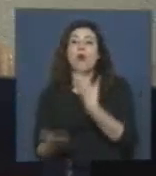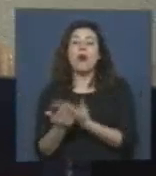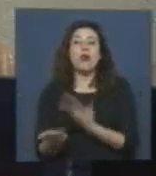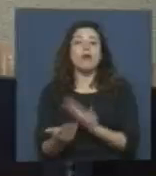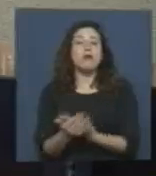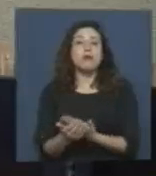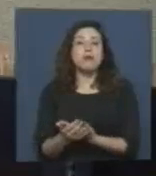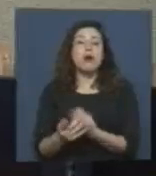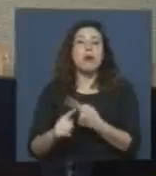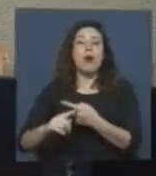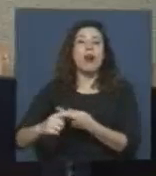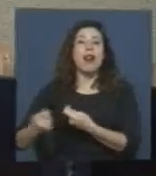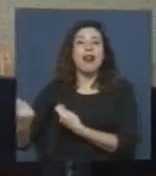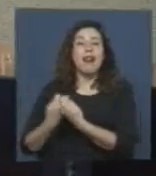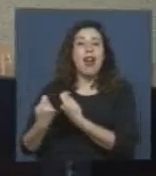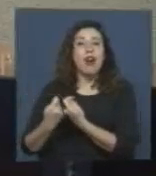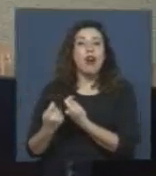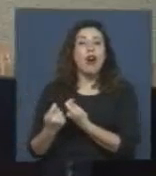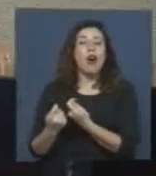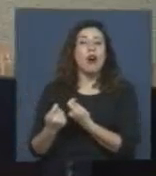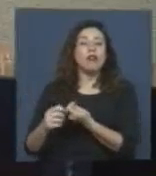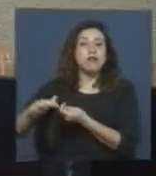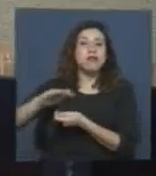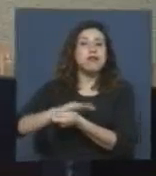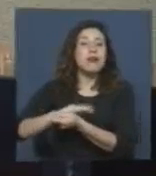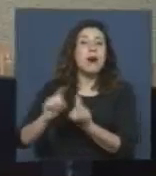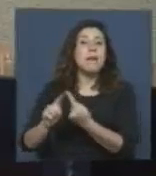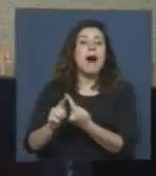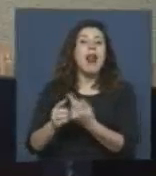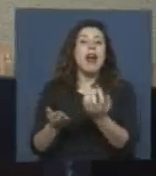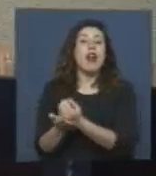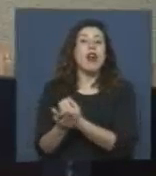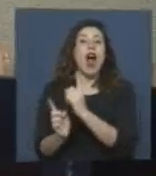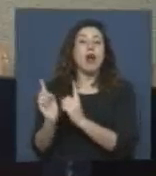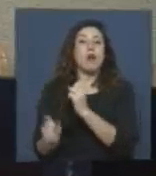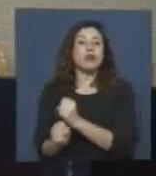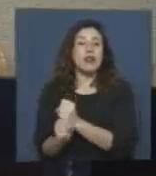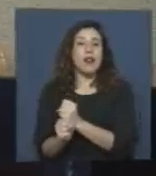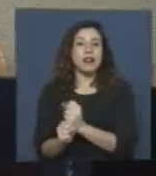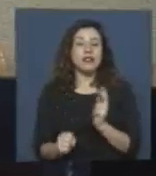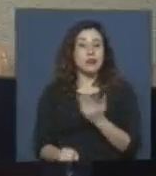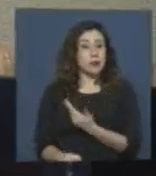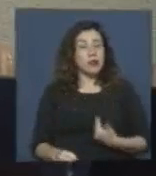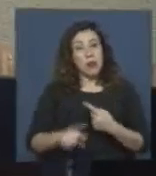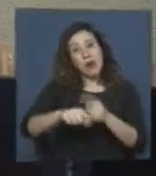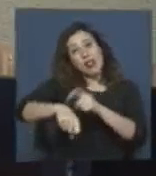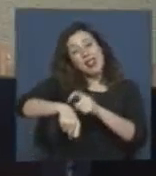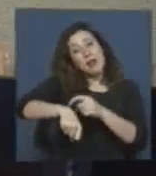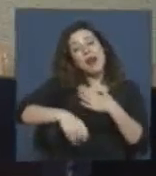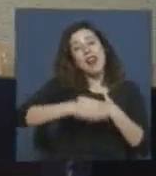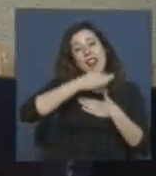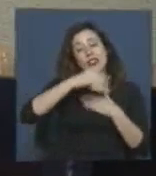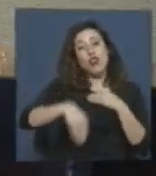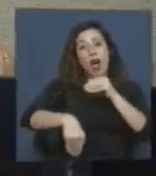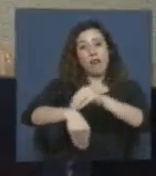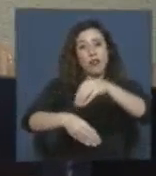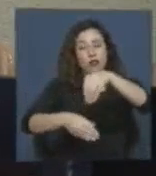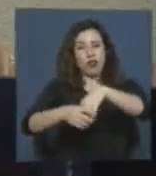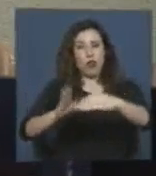momento de la negociación o postulación a determinados trabajos. Señor Presidente, en honor al tiempo, quisiera decir que anuncio mi